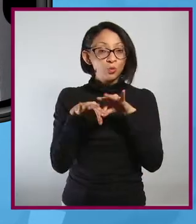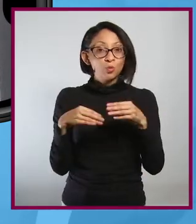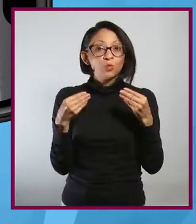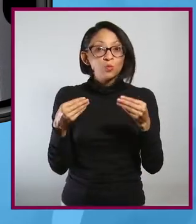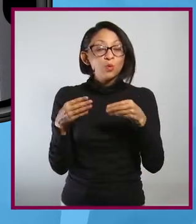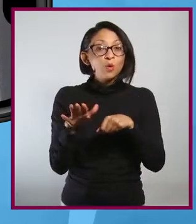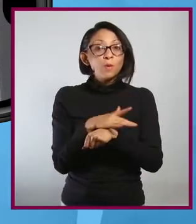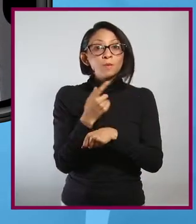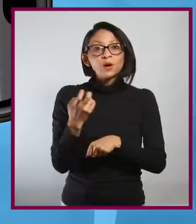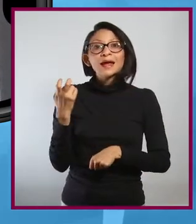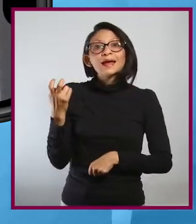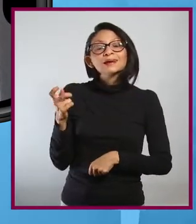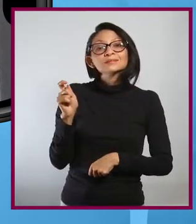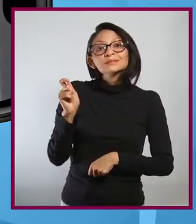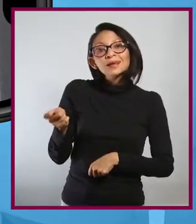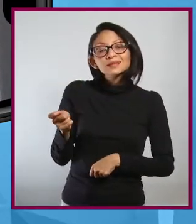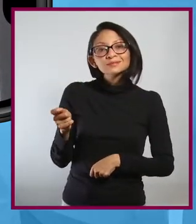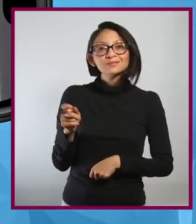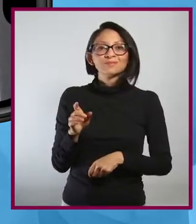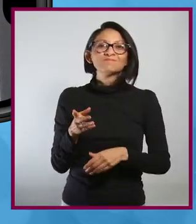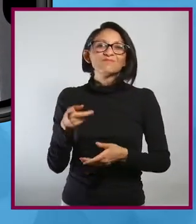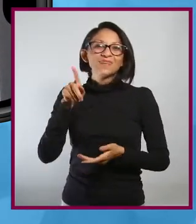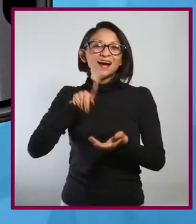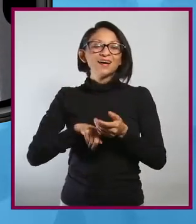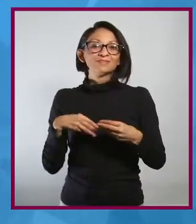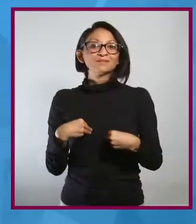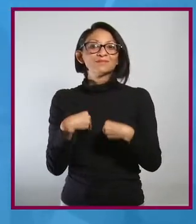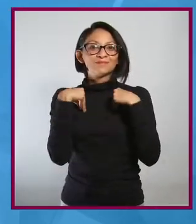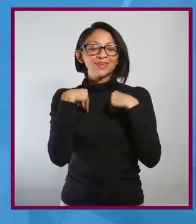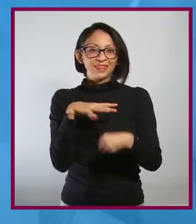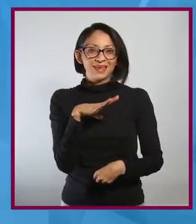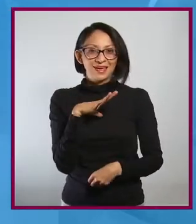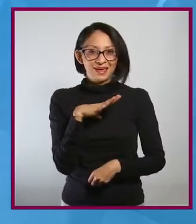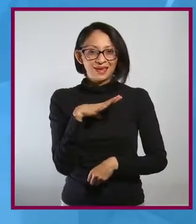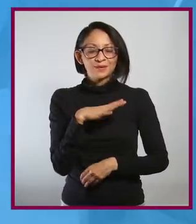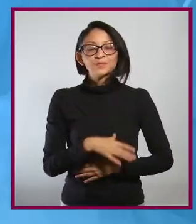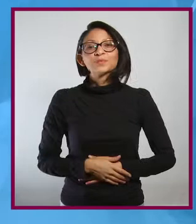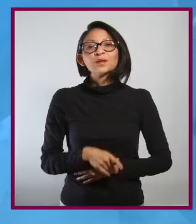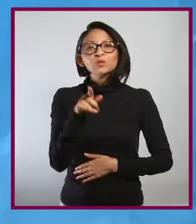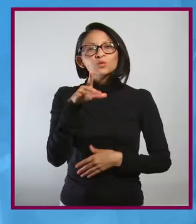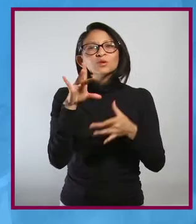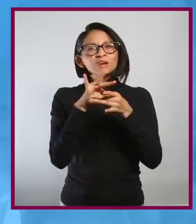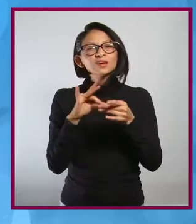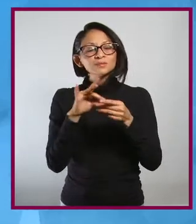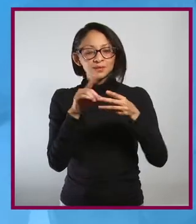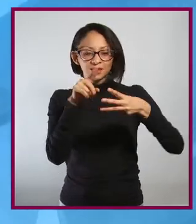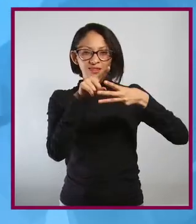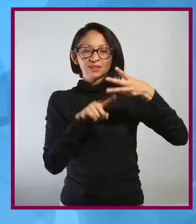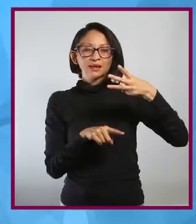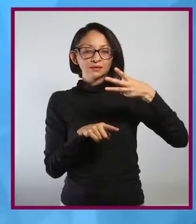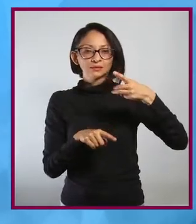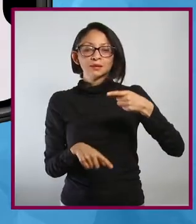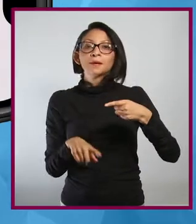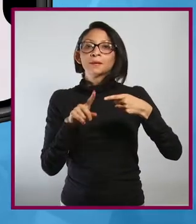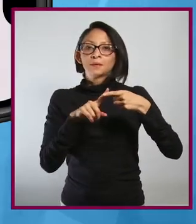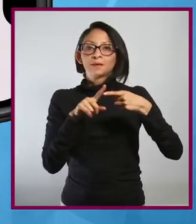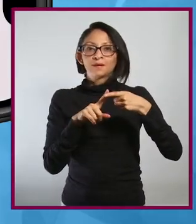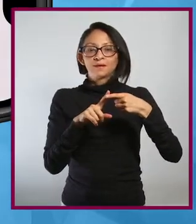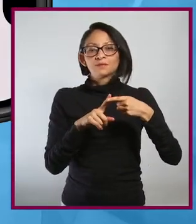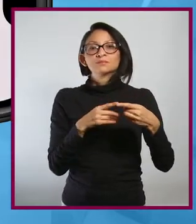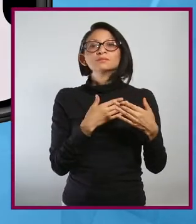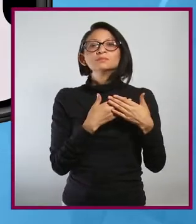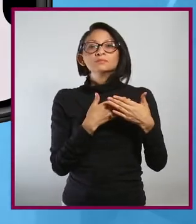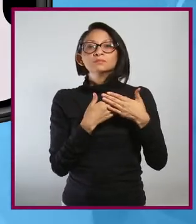importantes porque son considerados señales de vida. Menciona 3 tipos de signos vitales. 1.